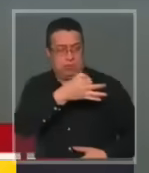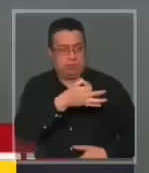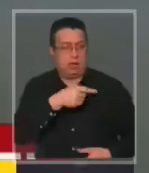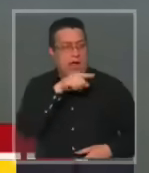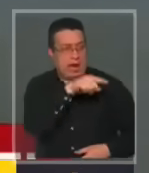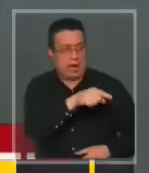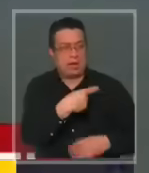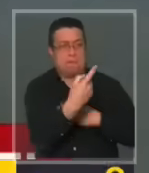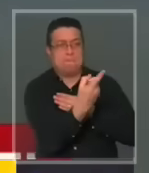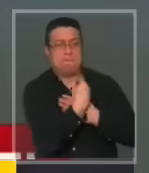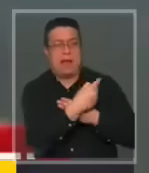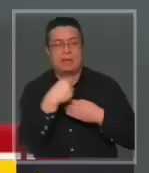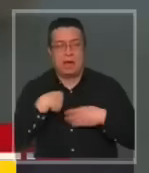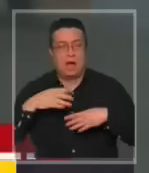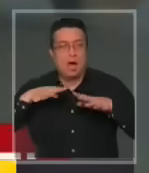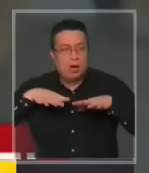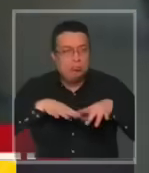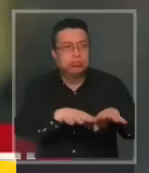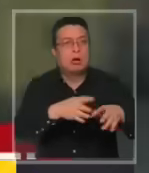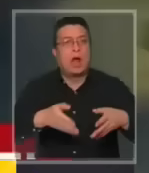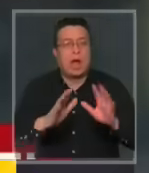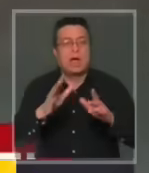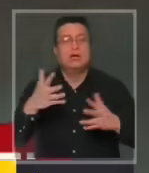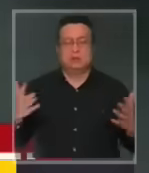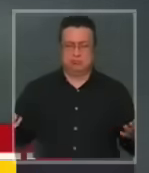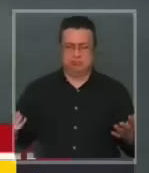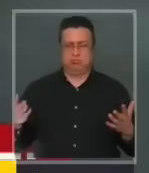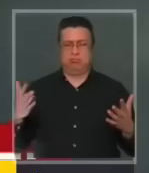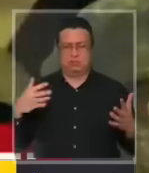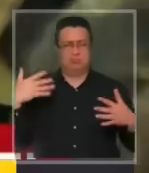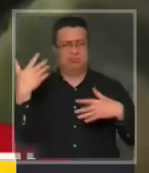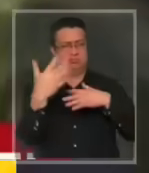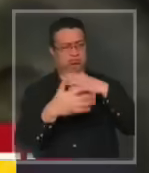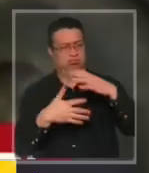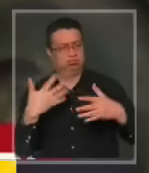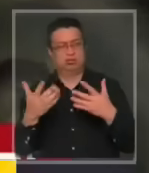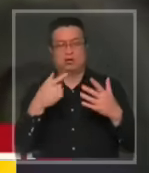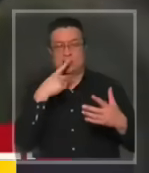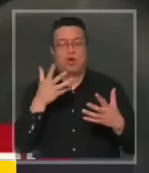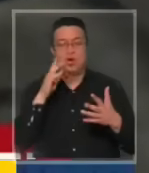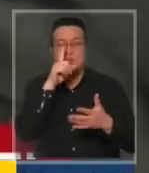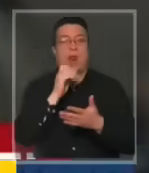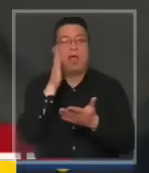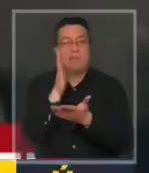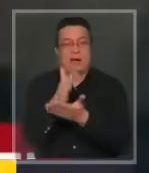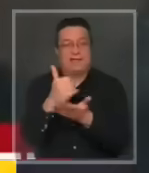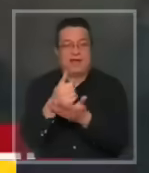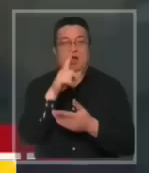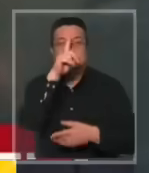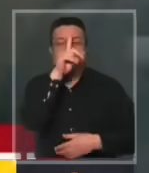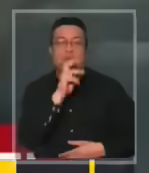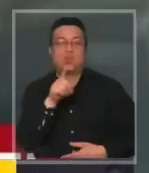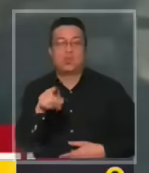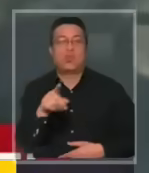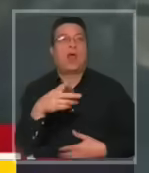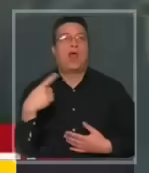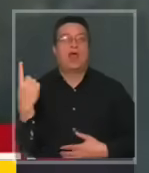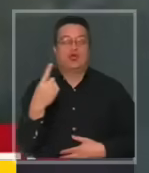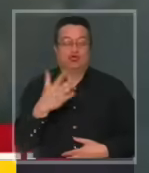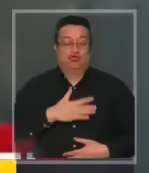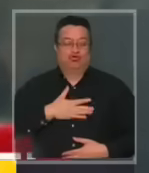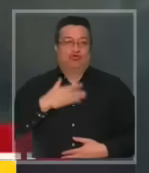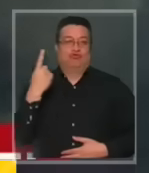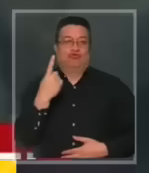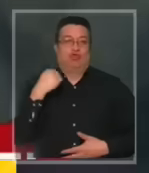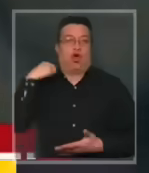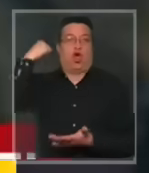una situación o una semana muy difícil, y intentan, ¿no?, como planificar esto que sería efectivamente un autogolpe, o por lo